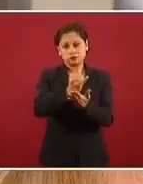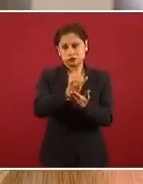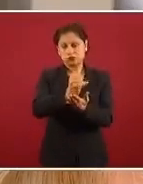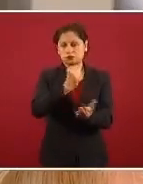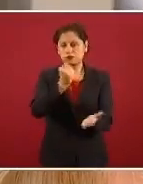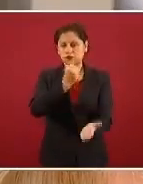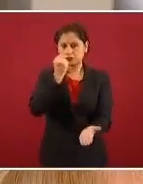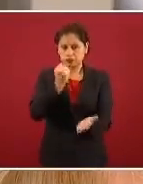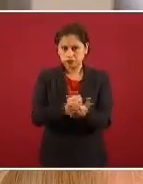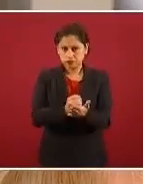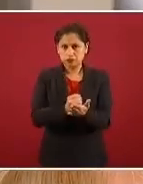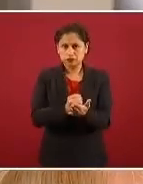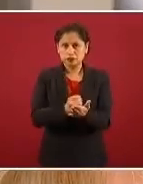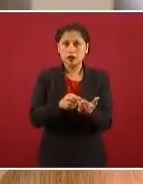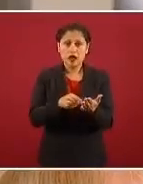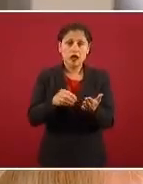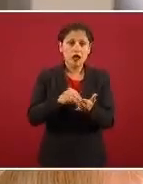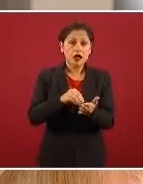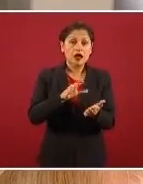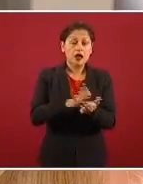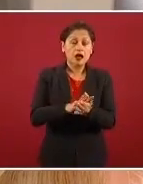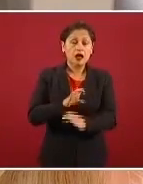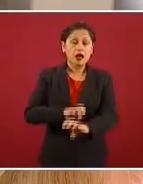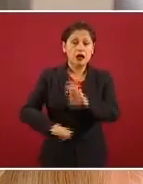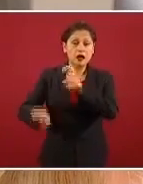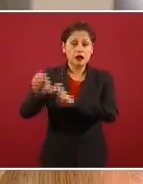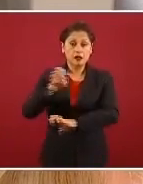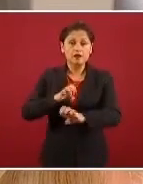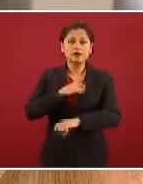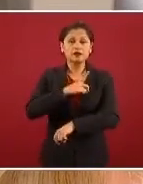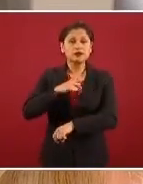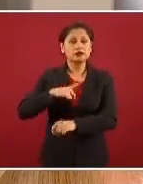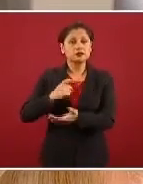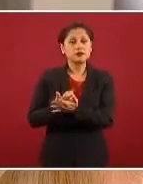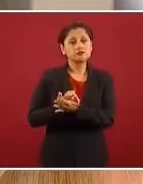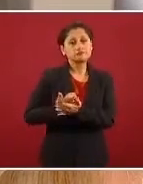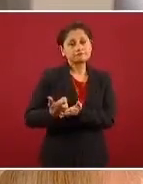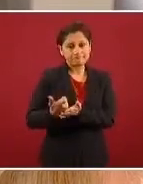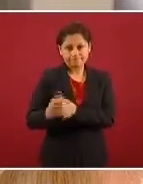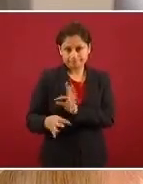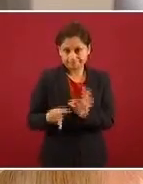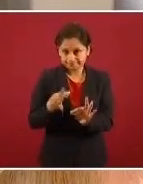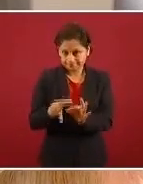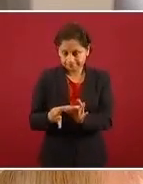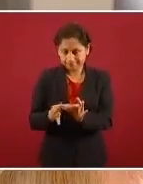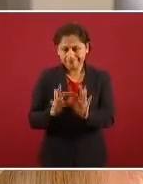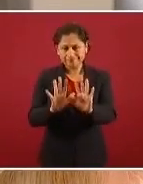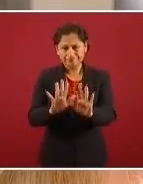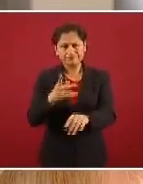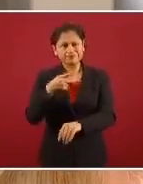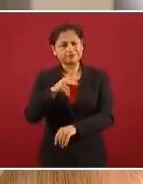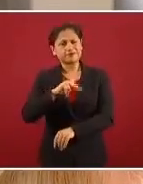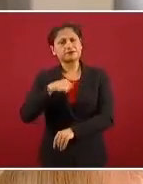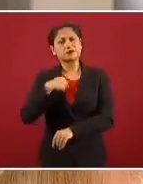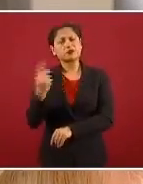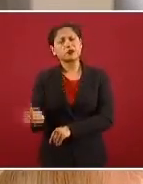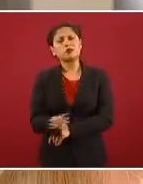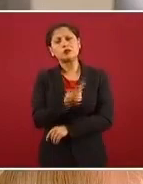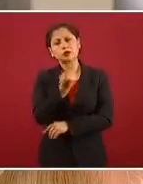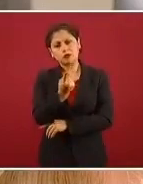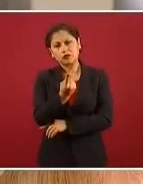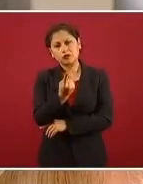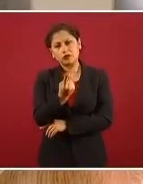incluye a las empresas que deben de pagar los salarios completos a mí me gustaría preguntarles si esta declaración de